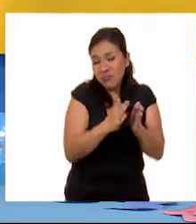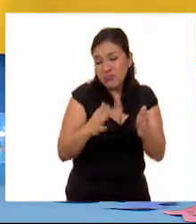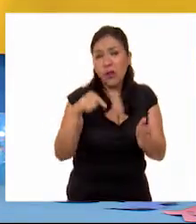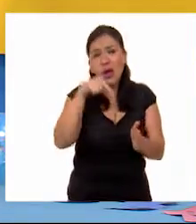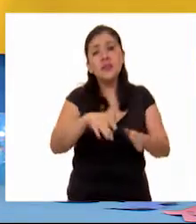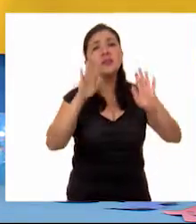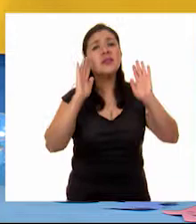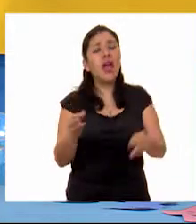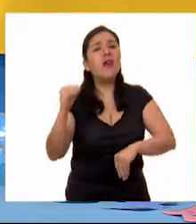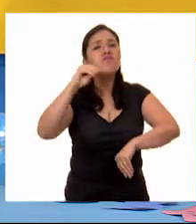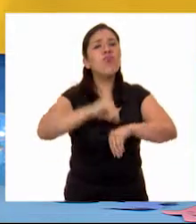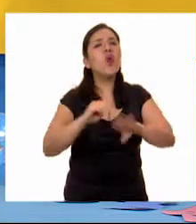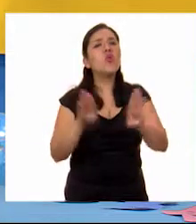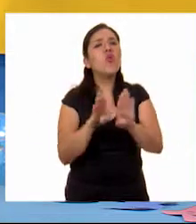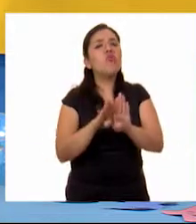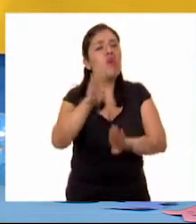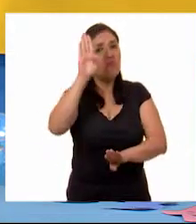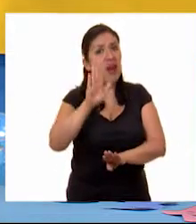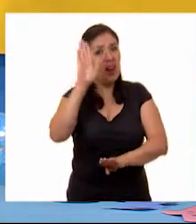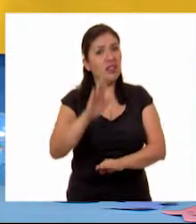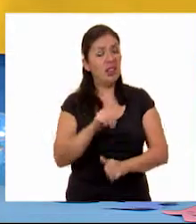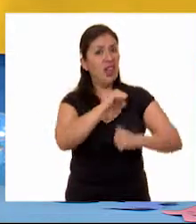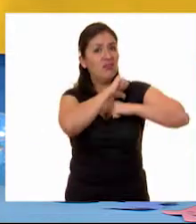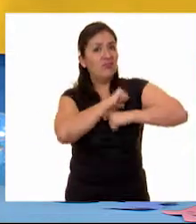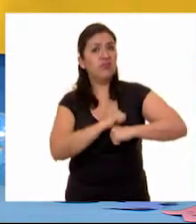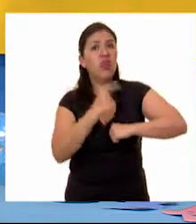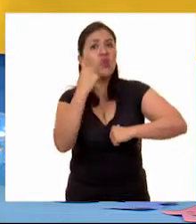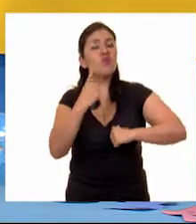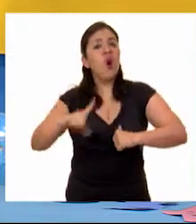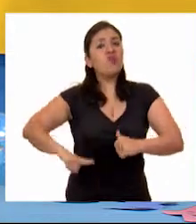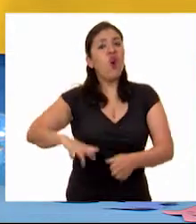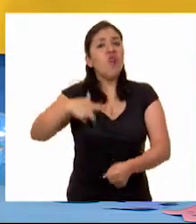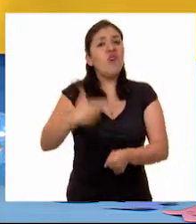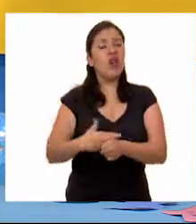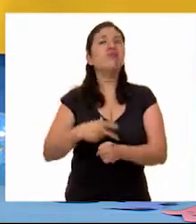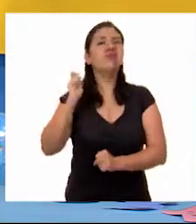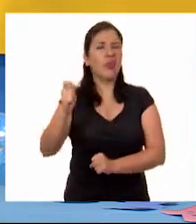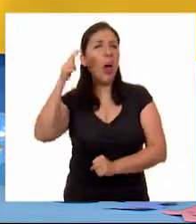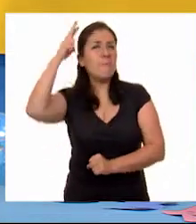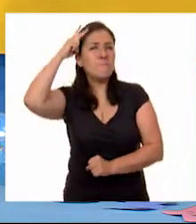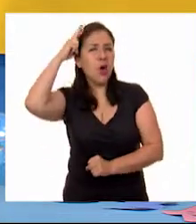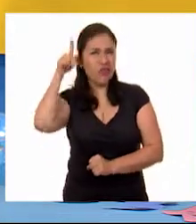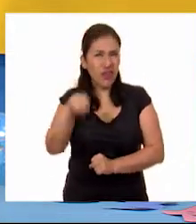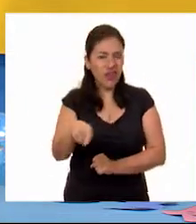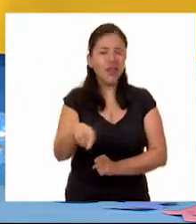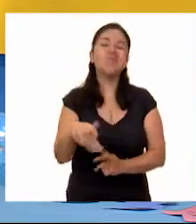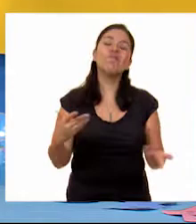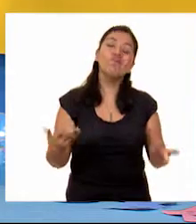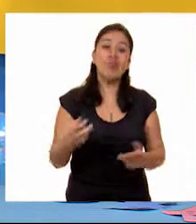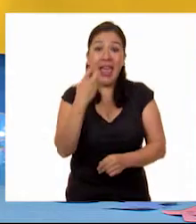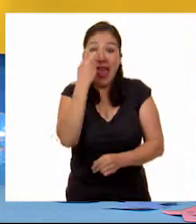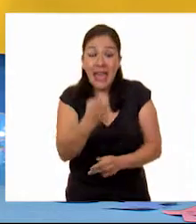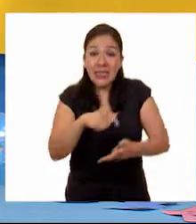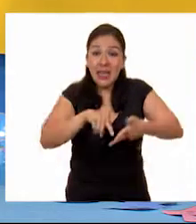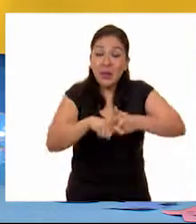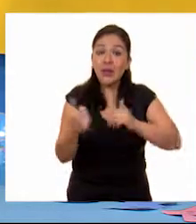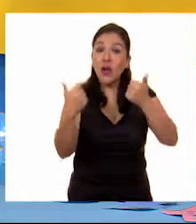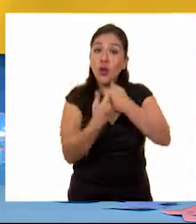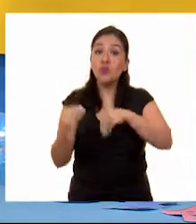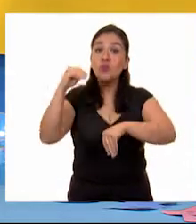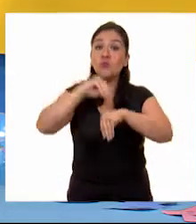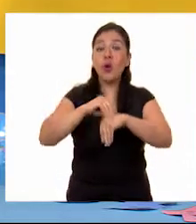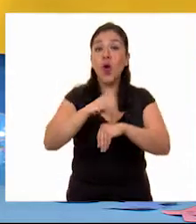ya había tomado una forma de una dictadura, por el modo de gobernar del presidente Porfirio Díaz. Entonces, a partir de la promulgación